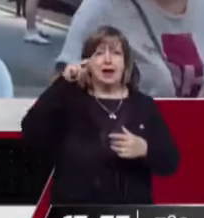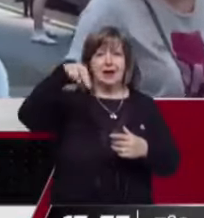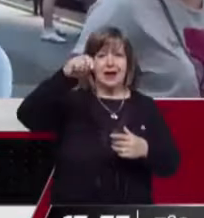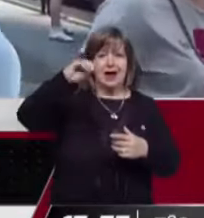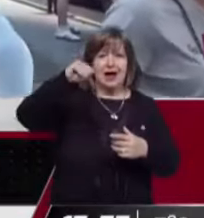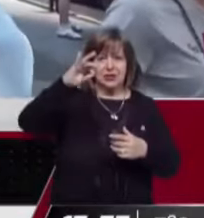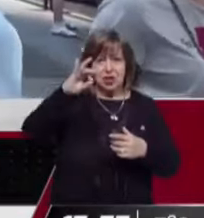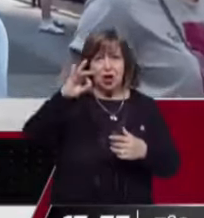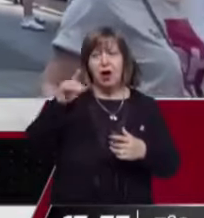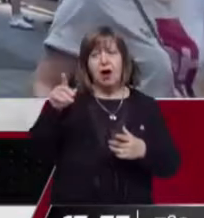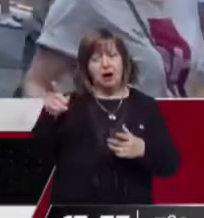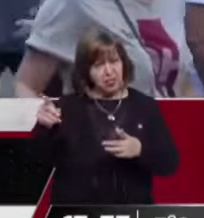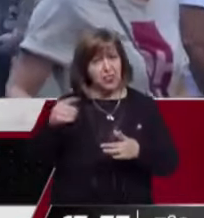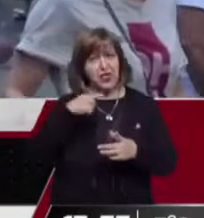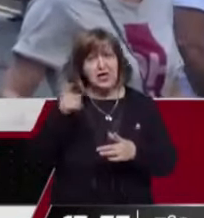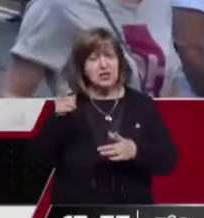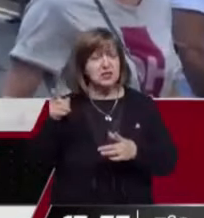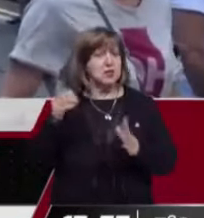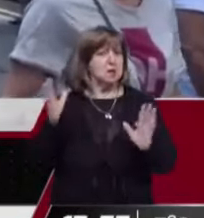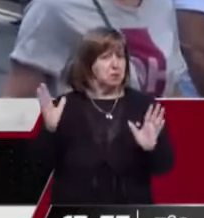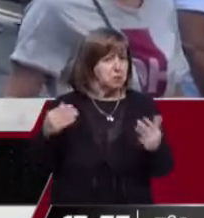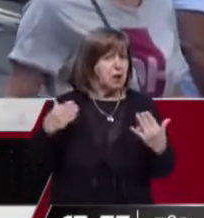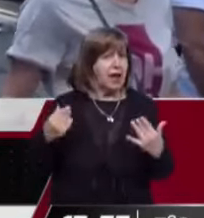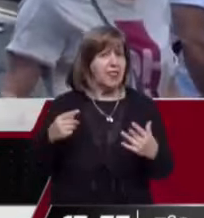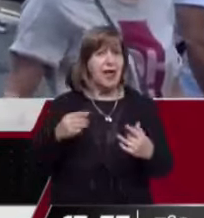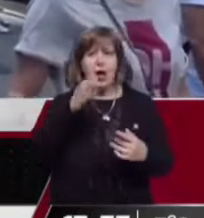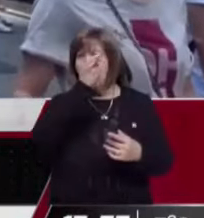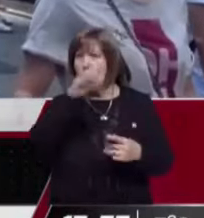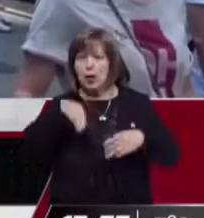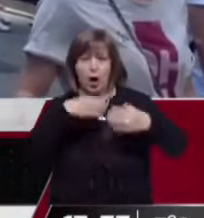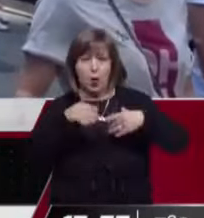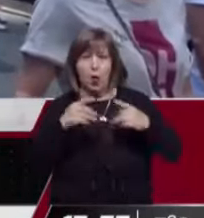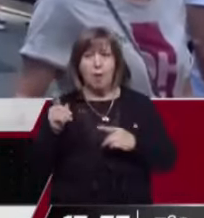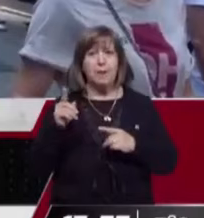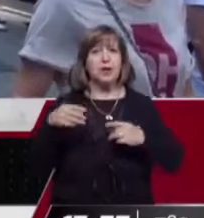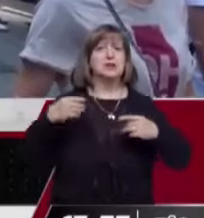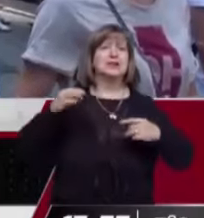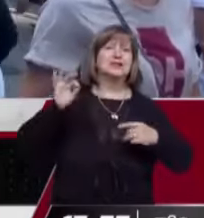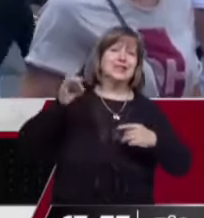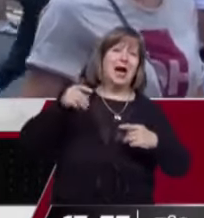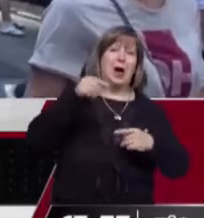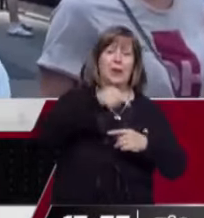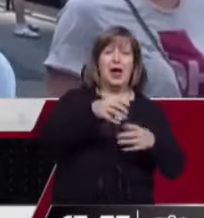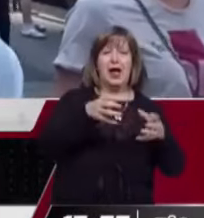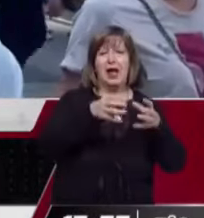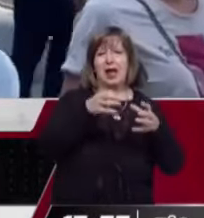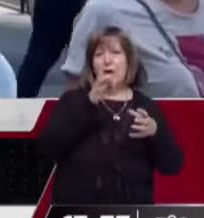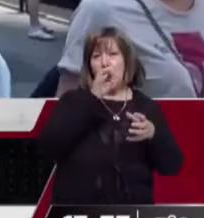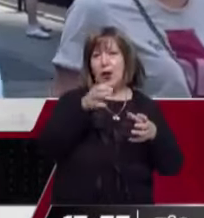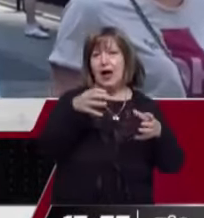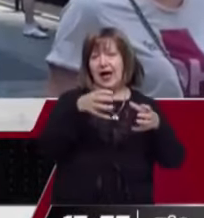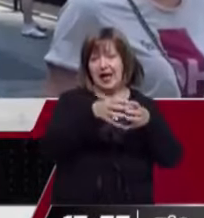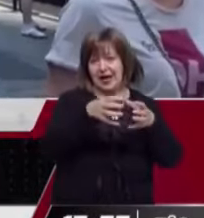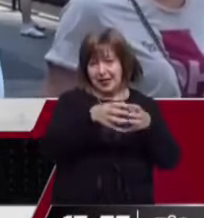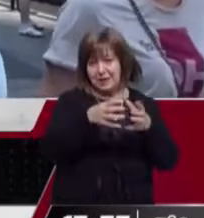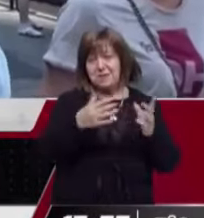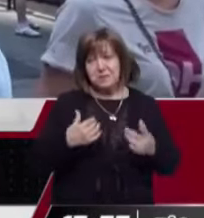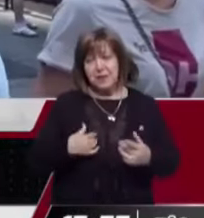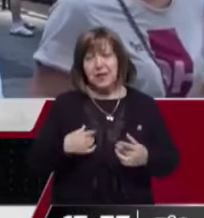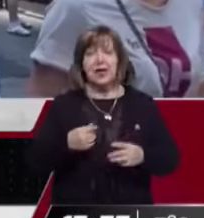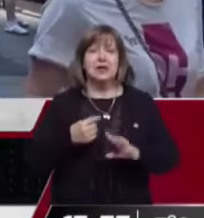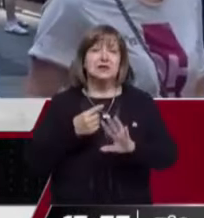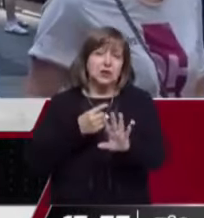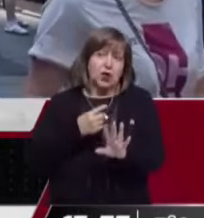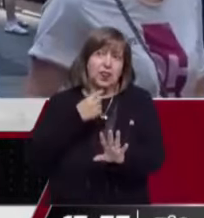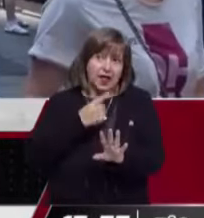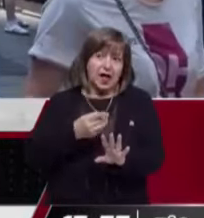los favoritos de la hinchada, que pueden ser alternativas interesantes. Yo creo que hoy va a ser más fácil, nunca dudo que las cosas son fáciles ni